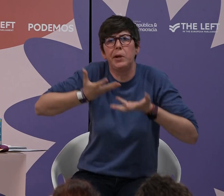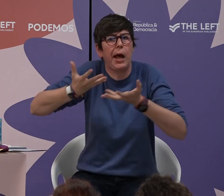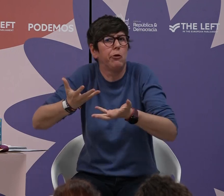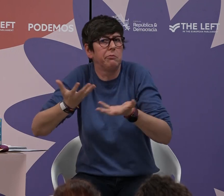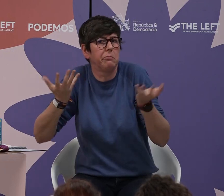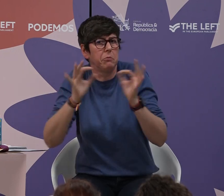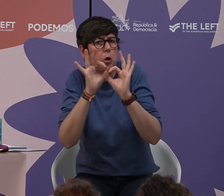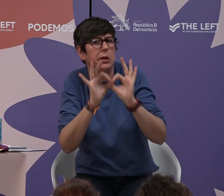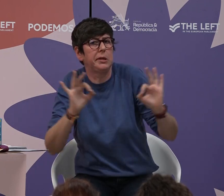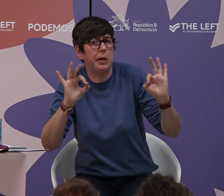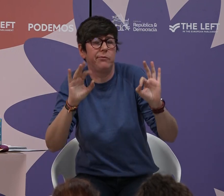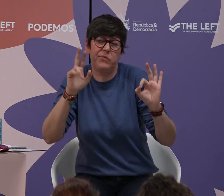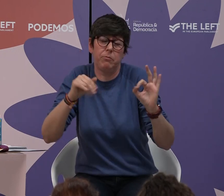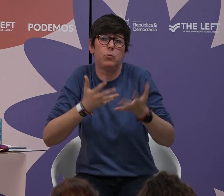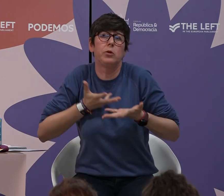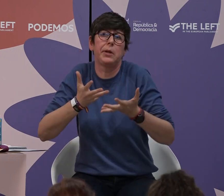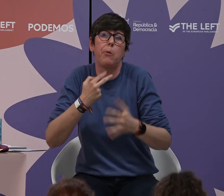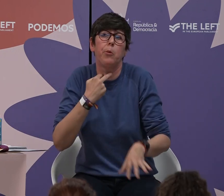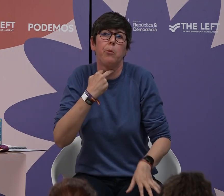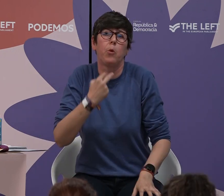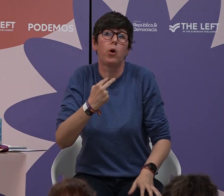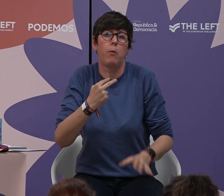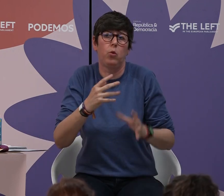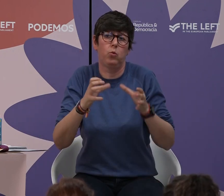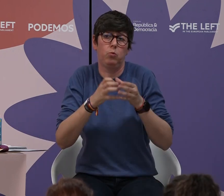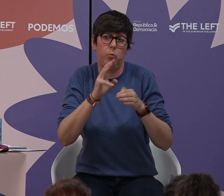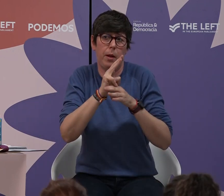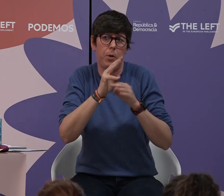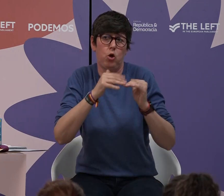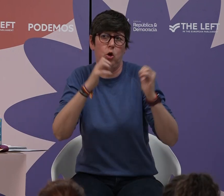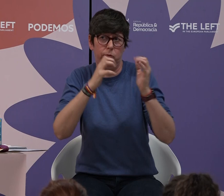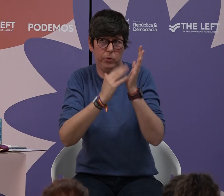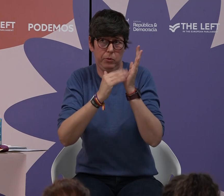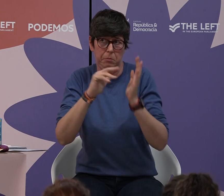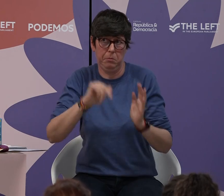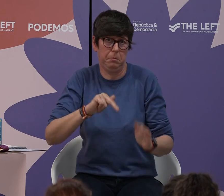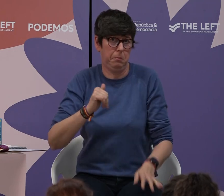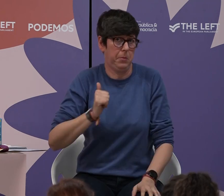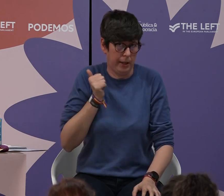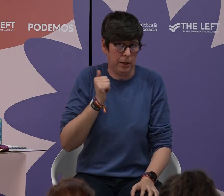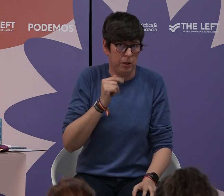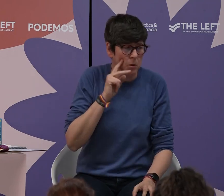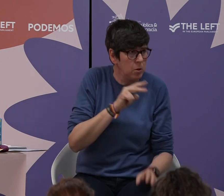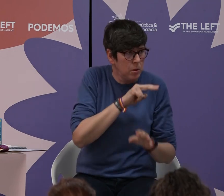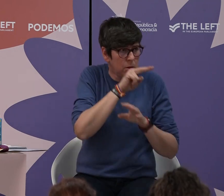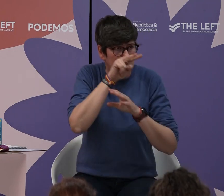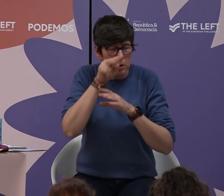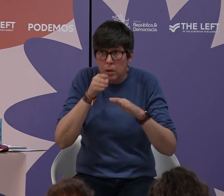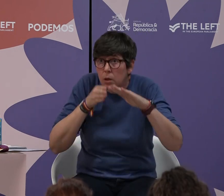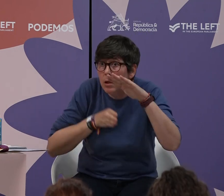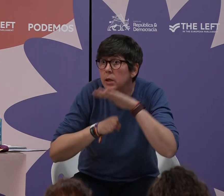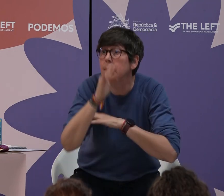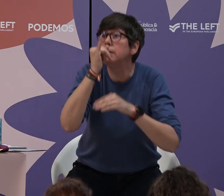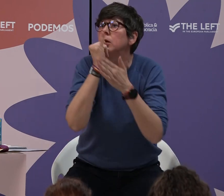verde para el 2024 vale me invitaron a un acto como portavoz de bueno de unidas podemos